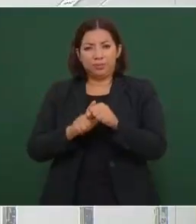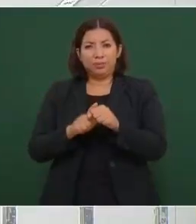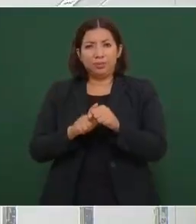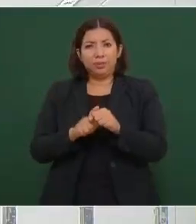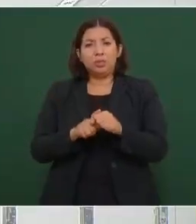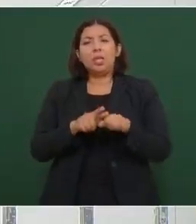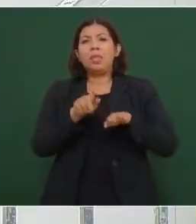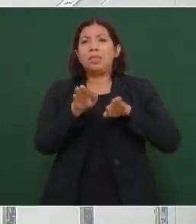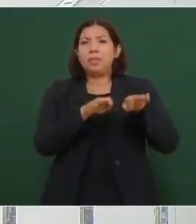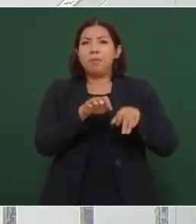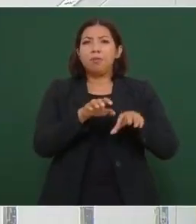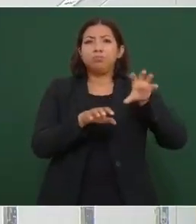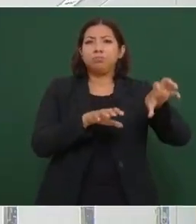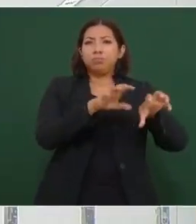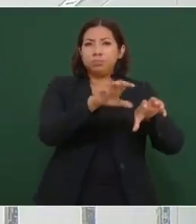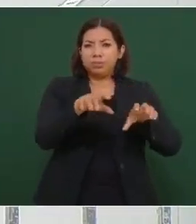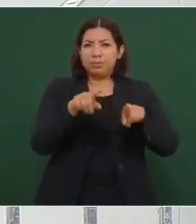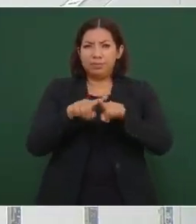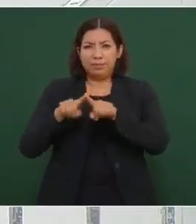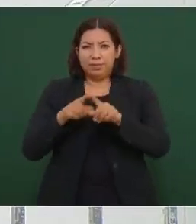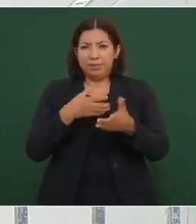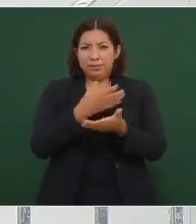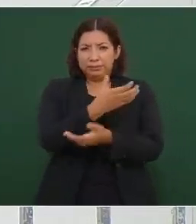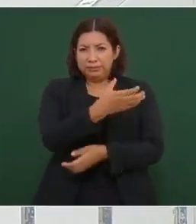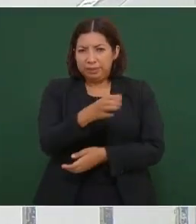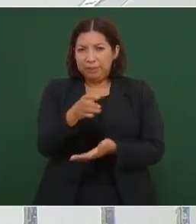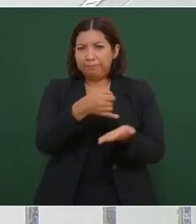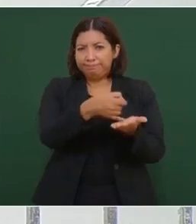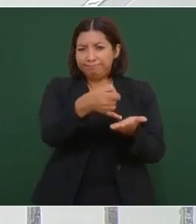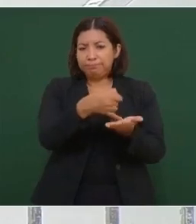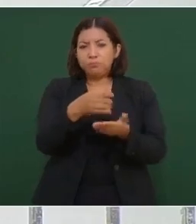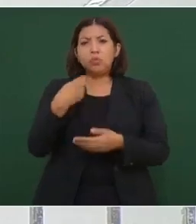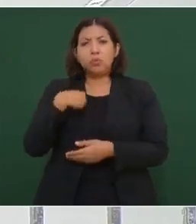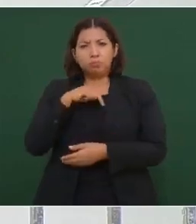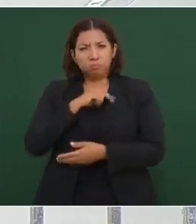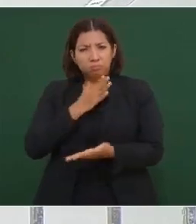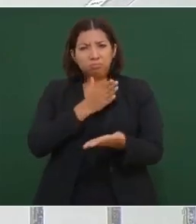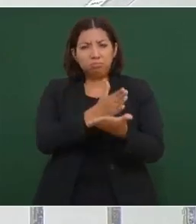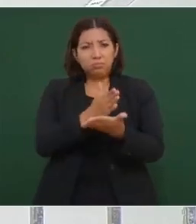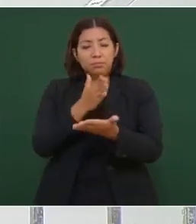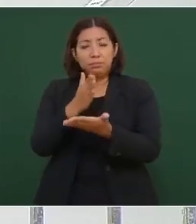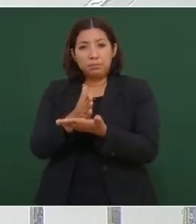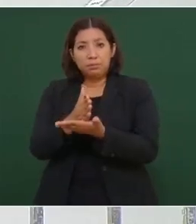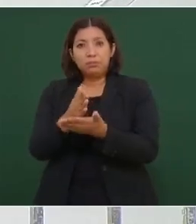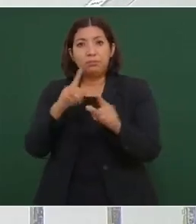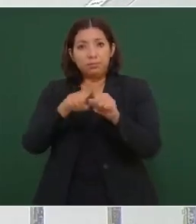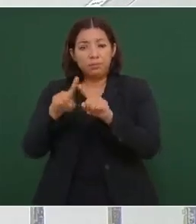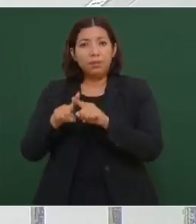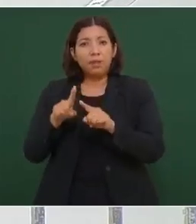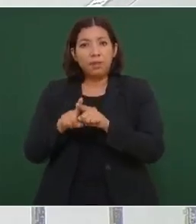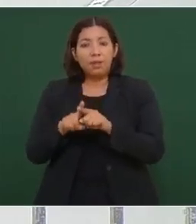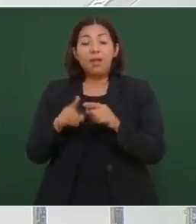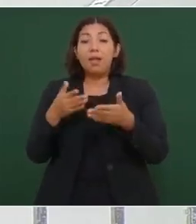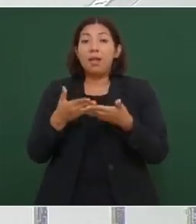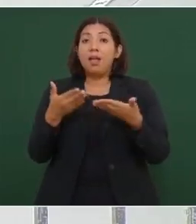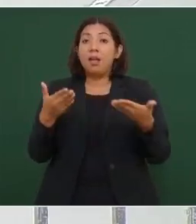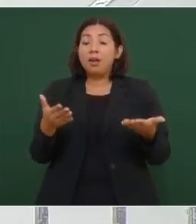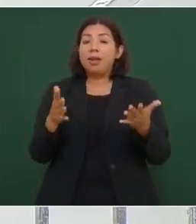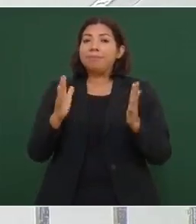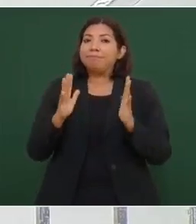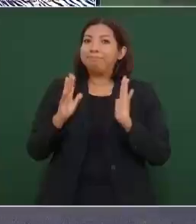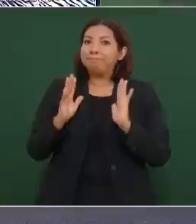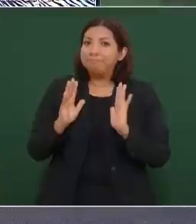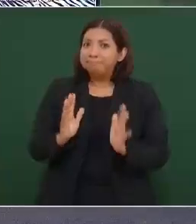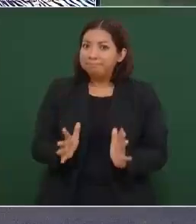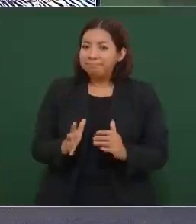trabajo comunitario en las zonas agrícolas, vamos a las zonas agrícolas del Estado y de ahí logramos ya hoy por hoy, es una realidad,